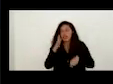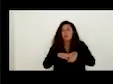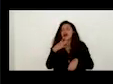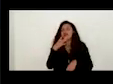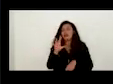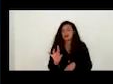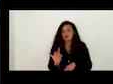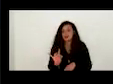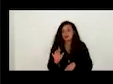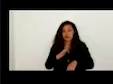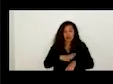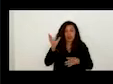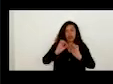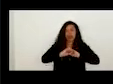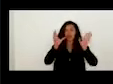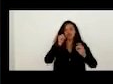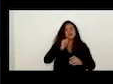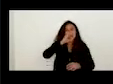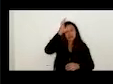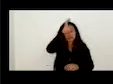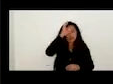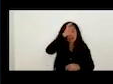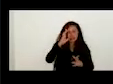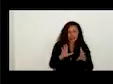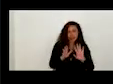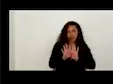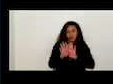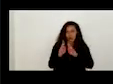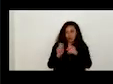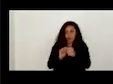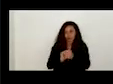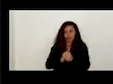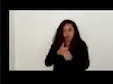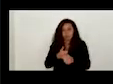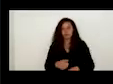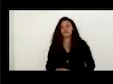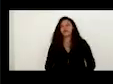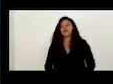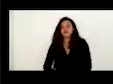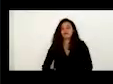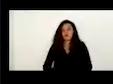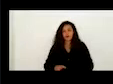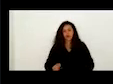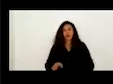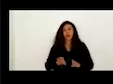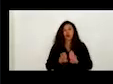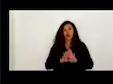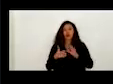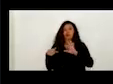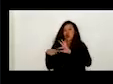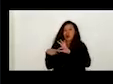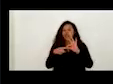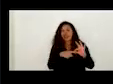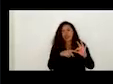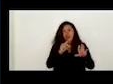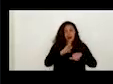sustento científico, sin embargo, ir un poquito más allá de una guía y tratar